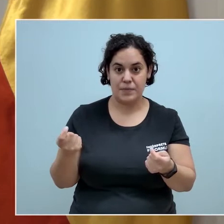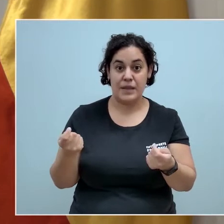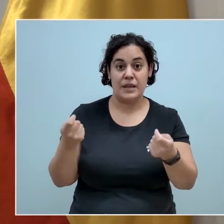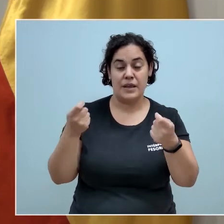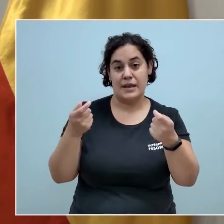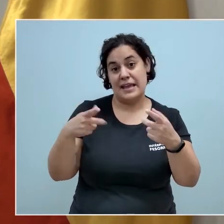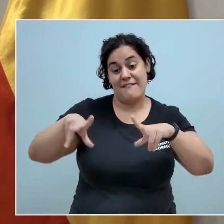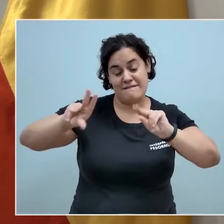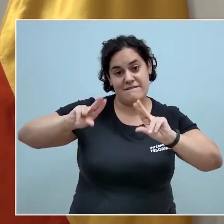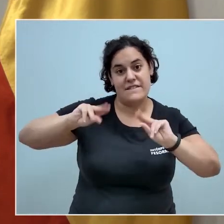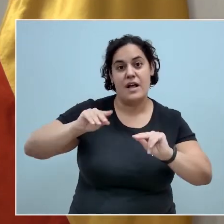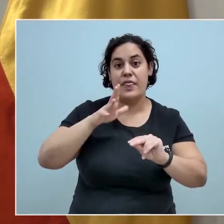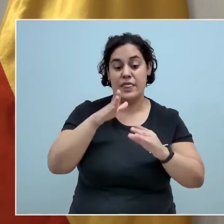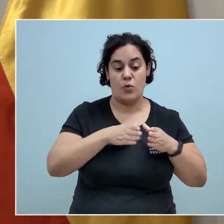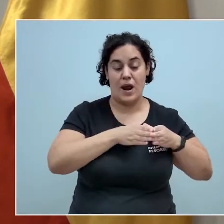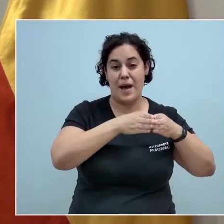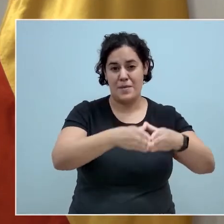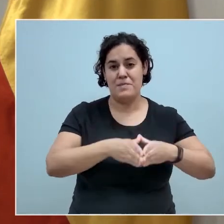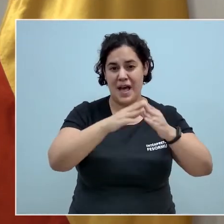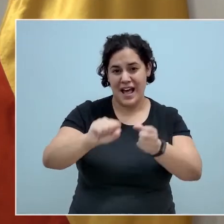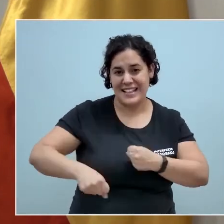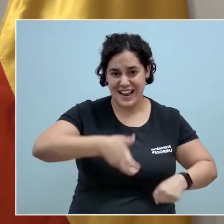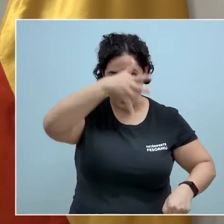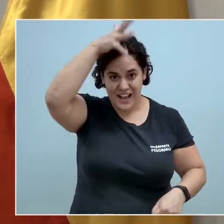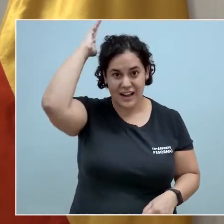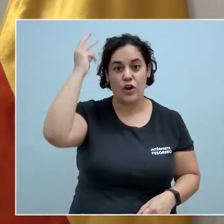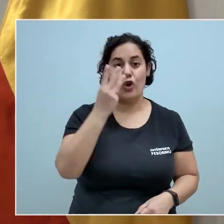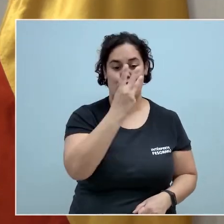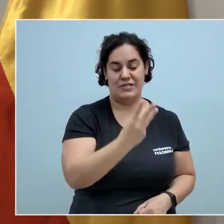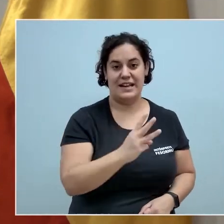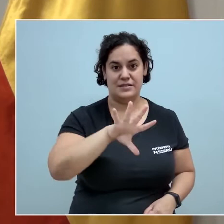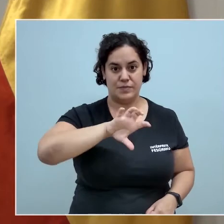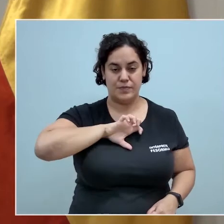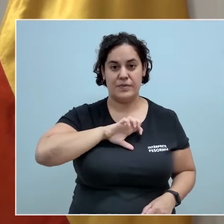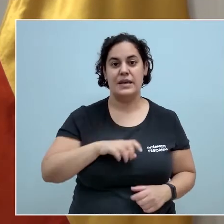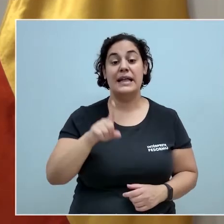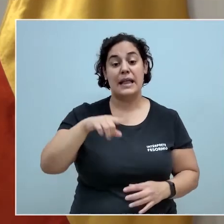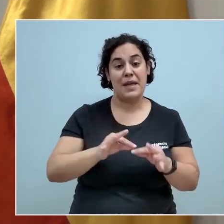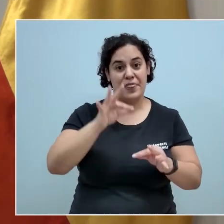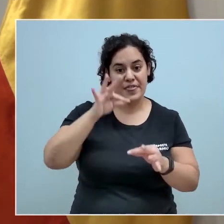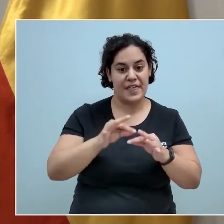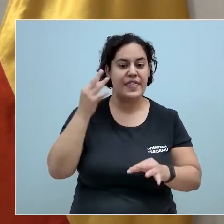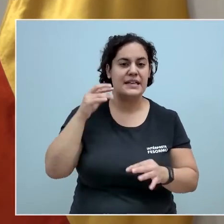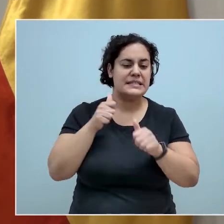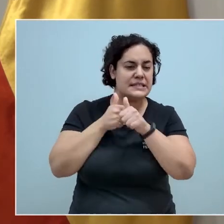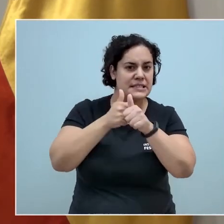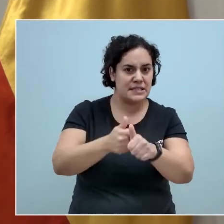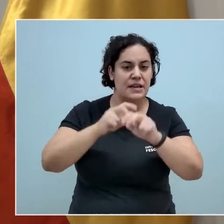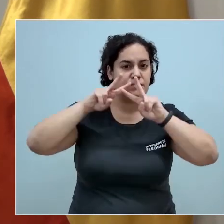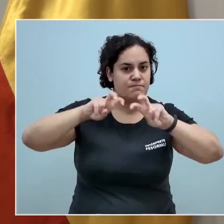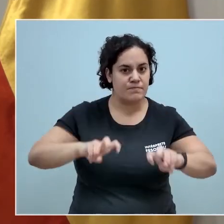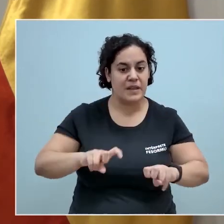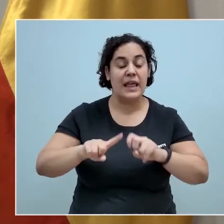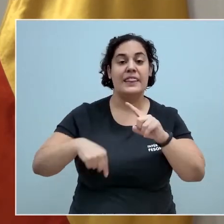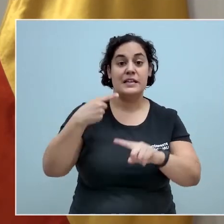patera que llegó a Cartagena con 3 casos. Respecto a Cieza, se continúa investigando los casos registrados. Finalmente, y tras repetir las